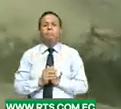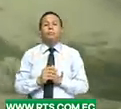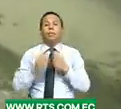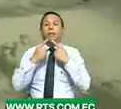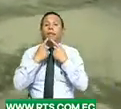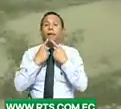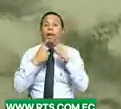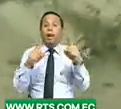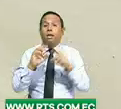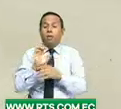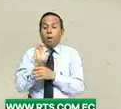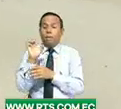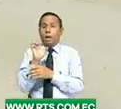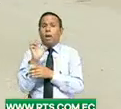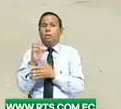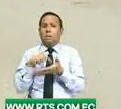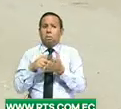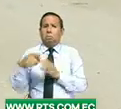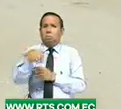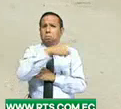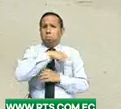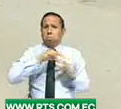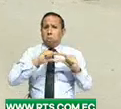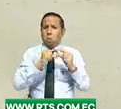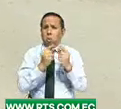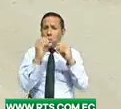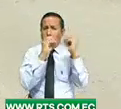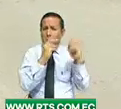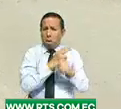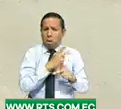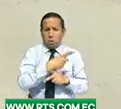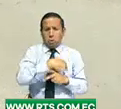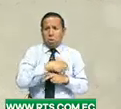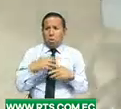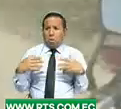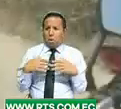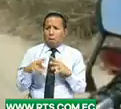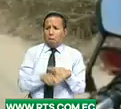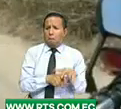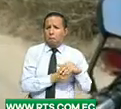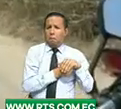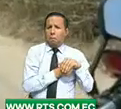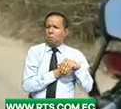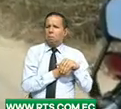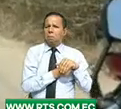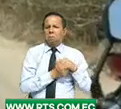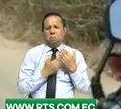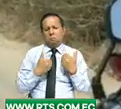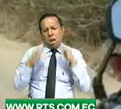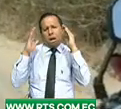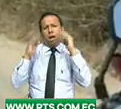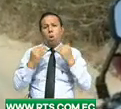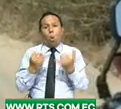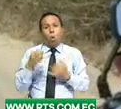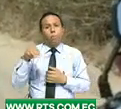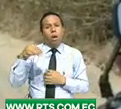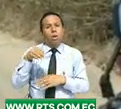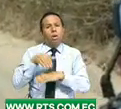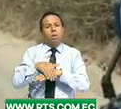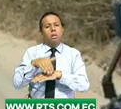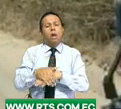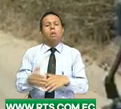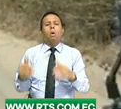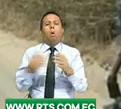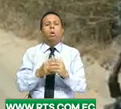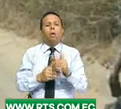de emergencia al parecer no intimida a los sicarios, quienes continúan con los asesinatos. La tarde de este miércoles se cometió otro